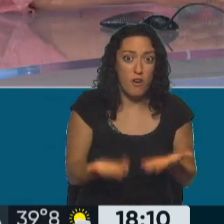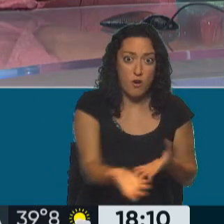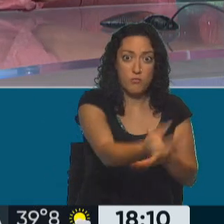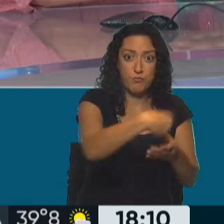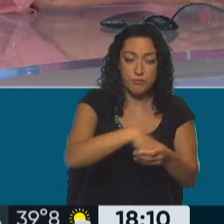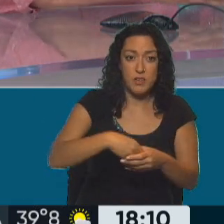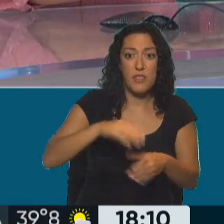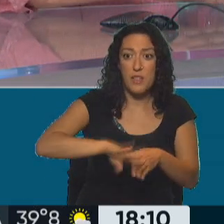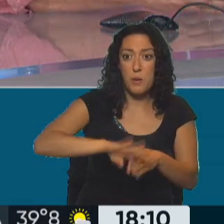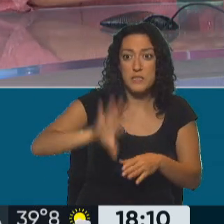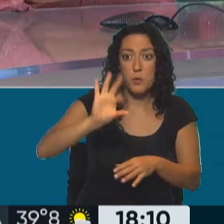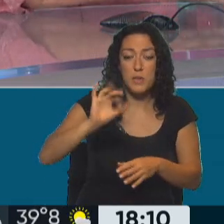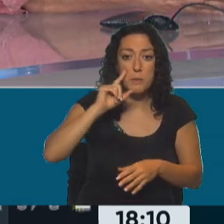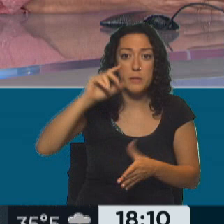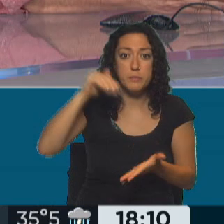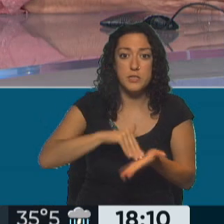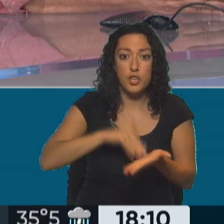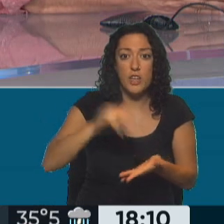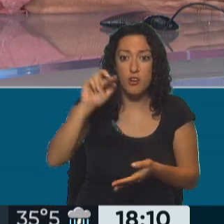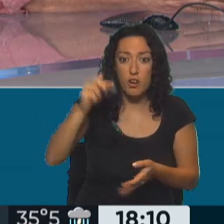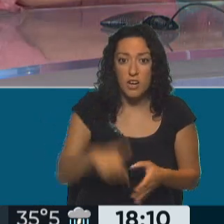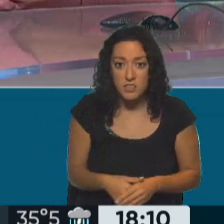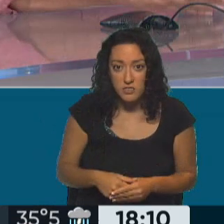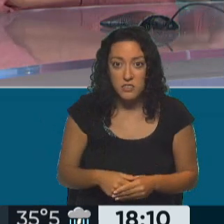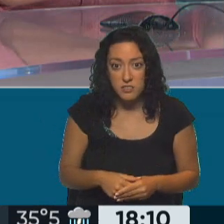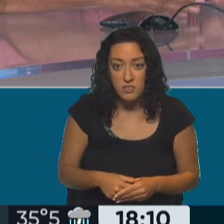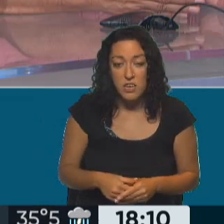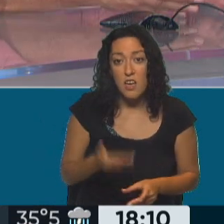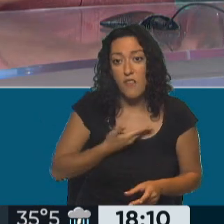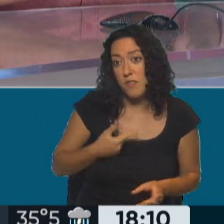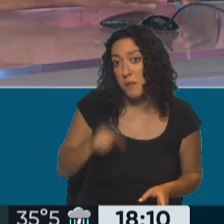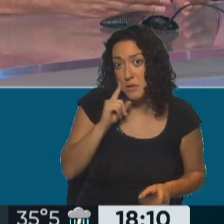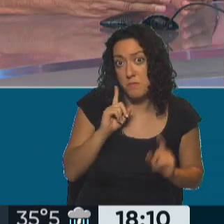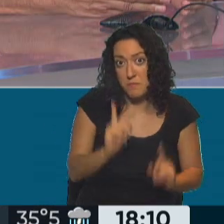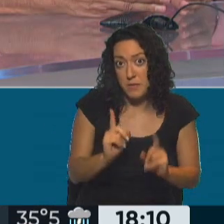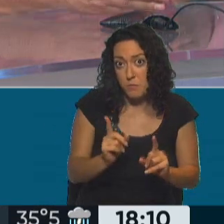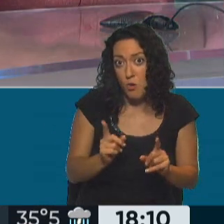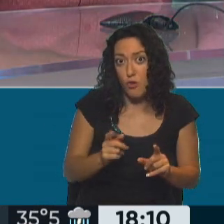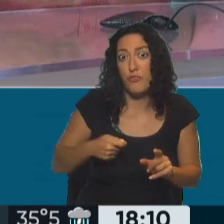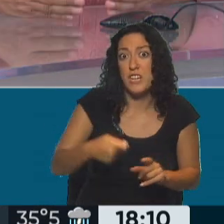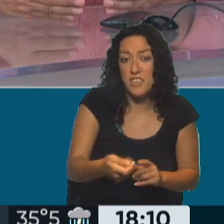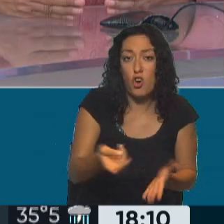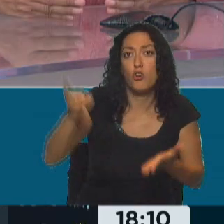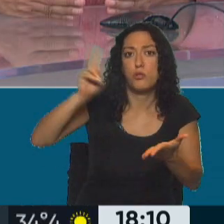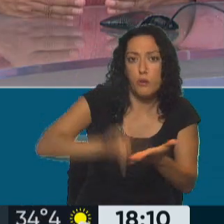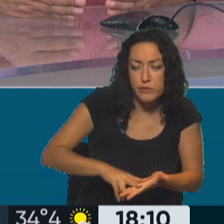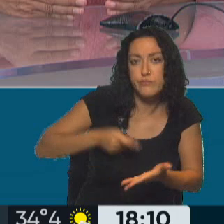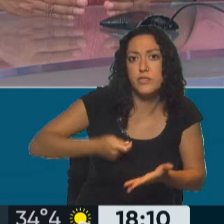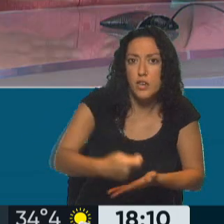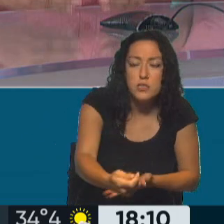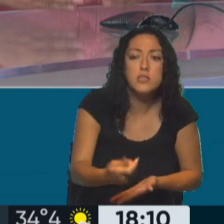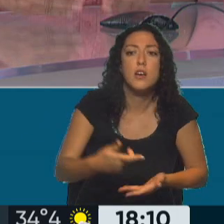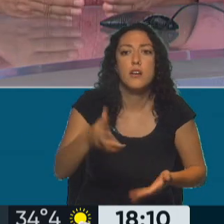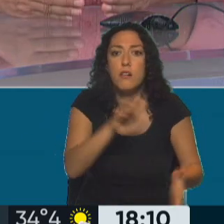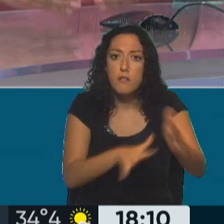una deuda de 50.000 millones de dólares con el fondo monetario internacional que hubo que refinanciar y la y las retenciones